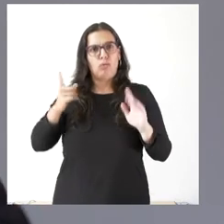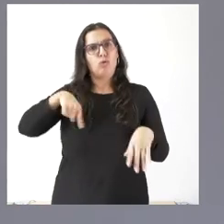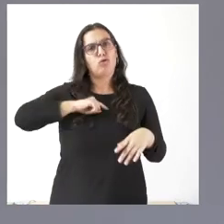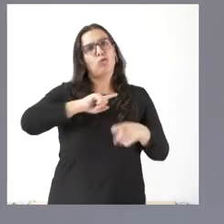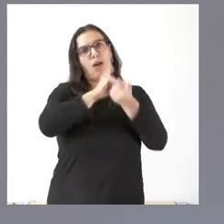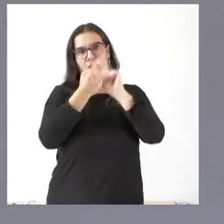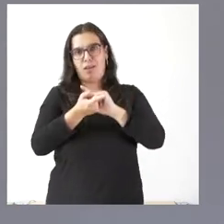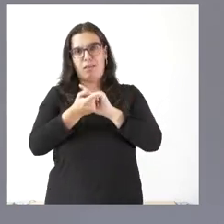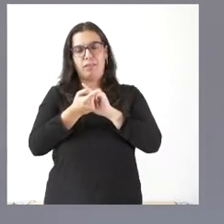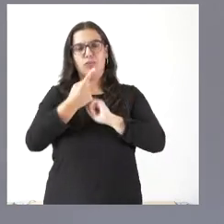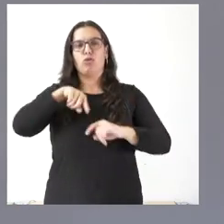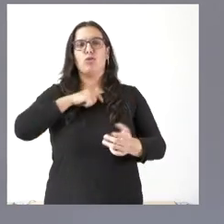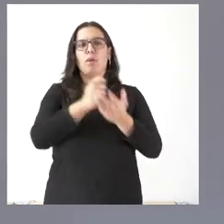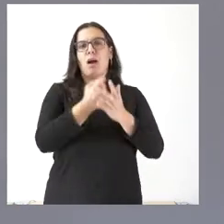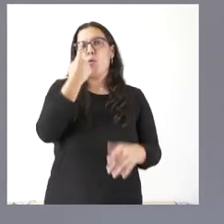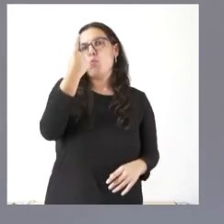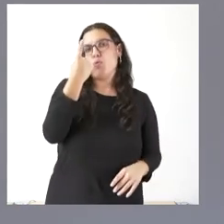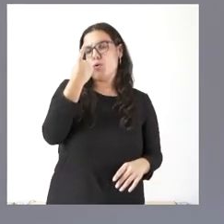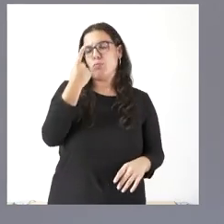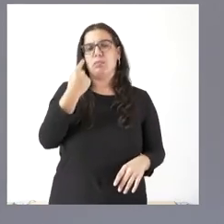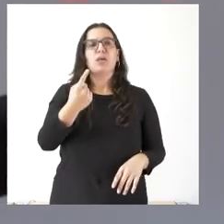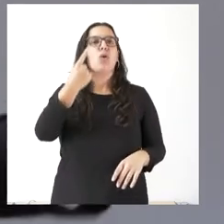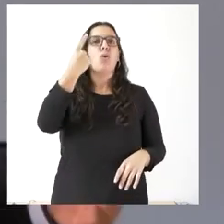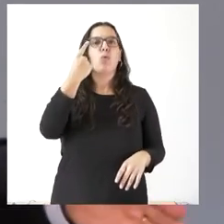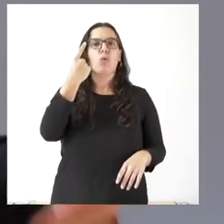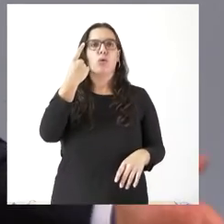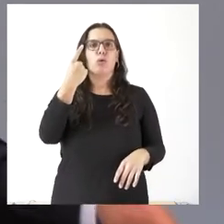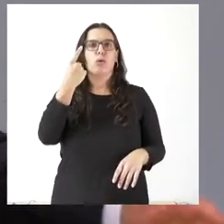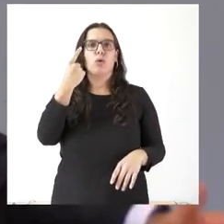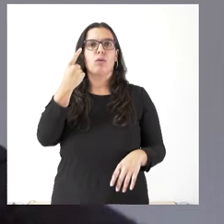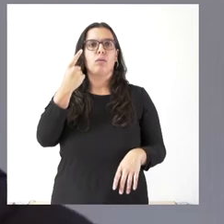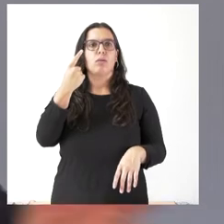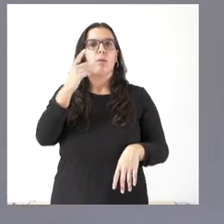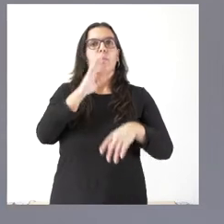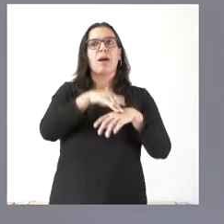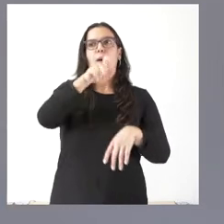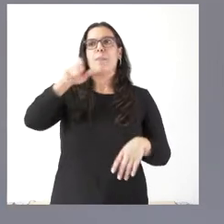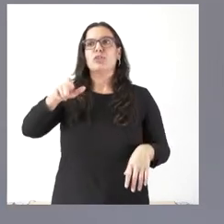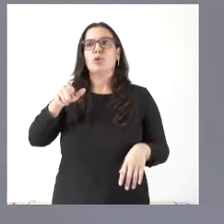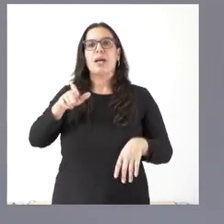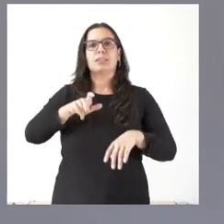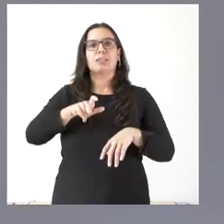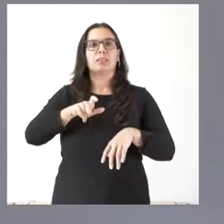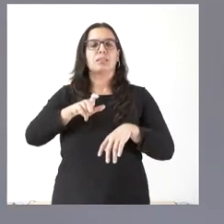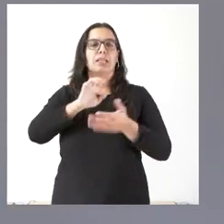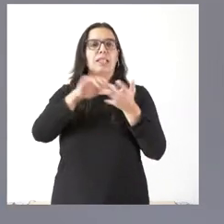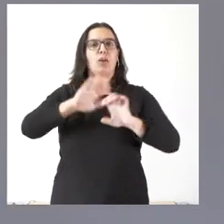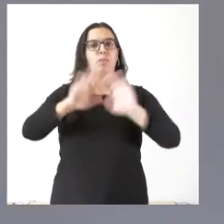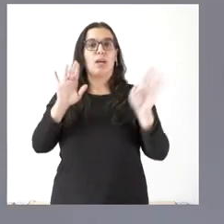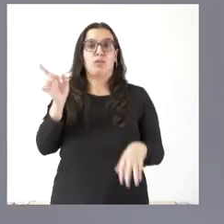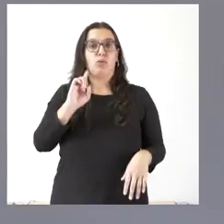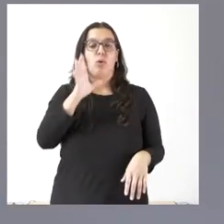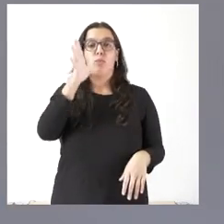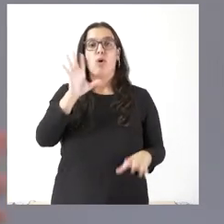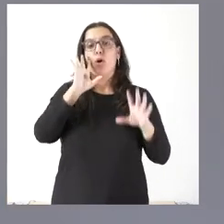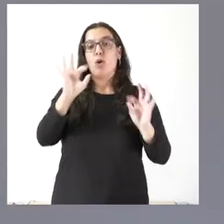paga un impuesto, que encima es un impuesto que no es repercutible sobre los ciudadanos de Castilla y León exclusiva, porque, lógicamente, dentro de